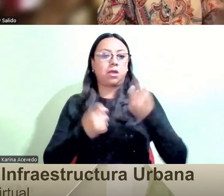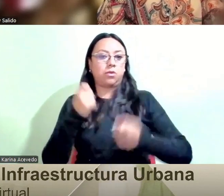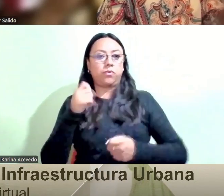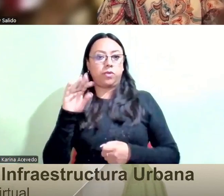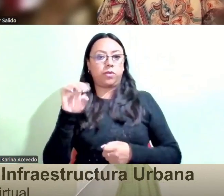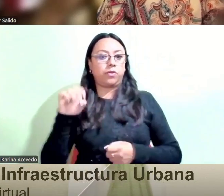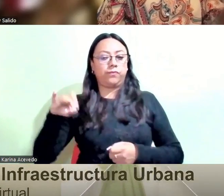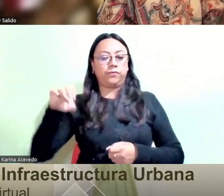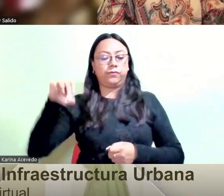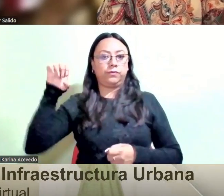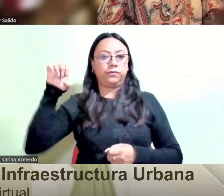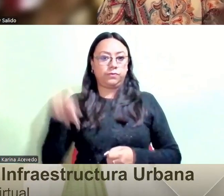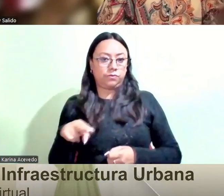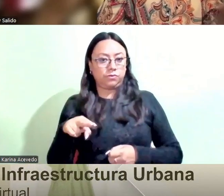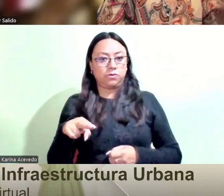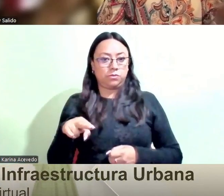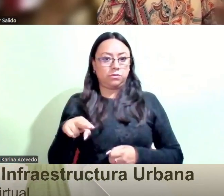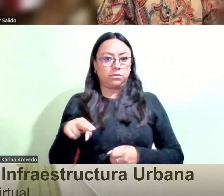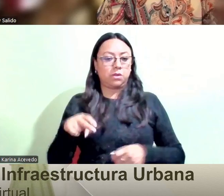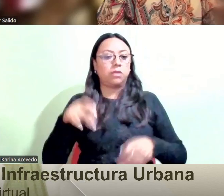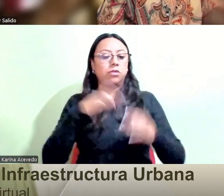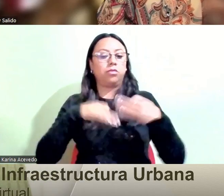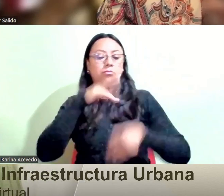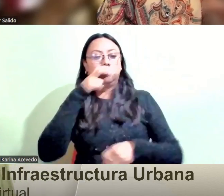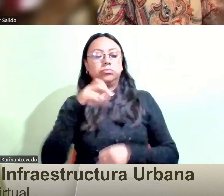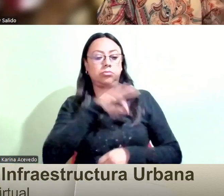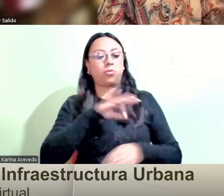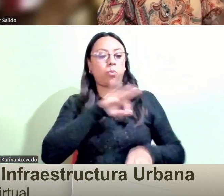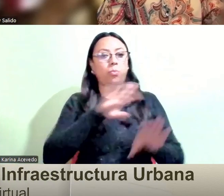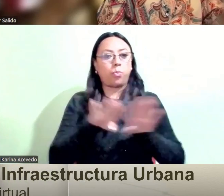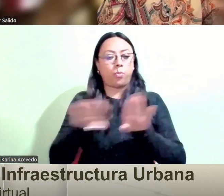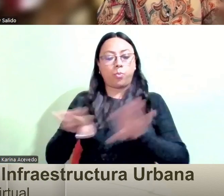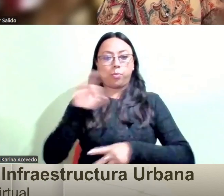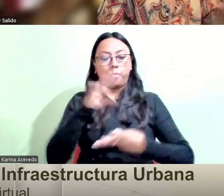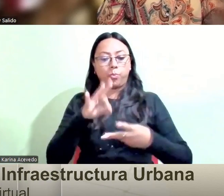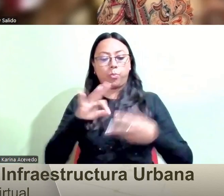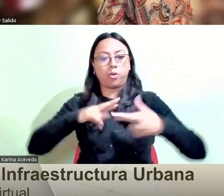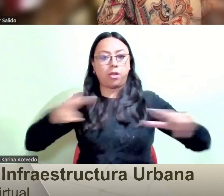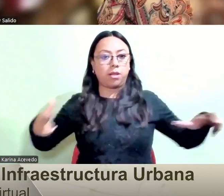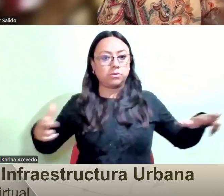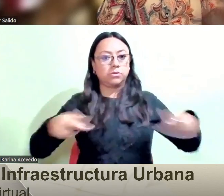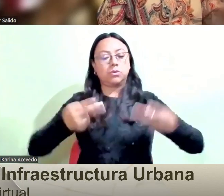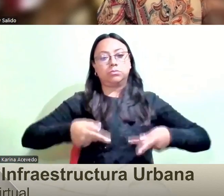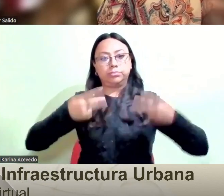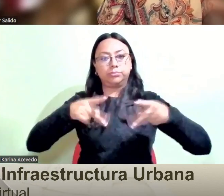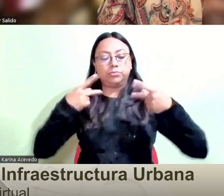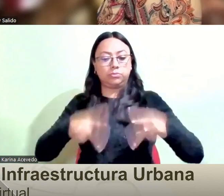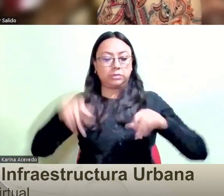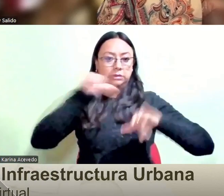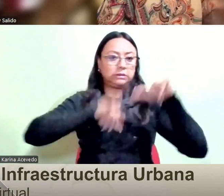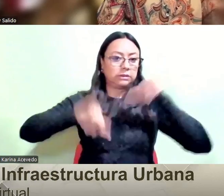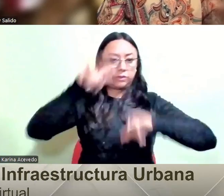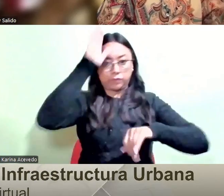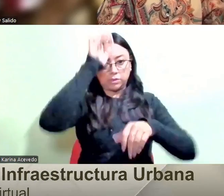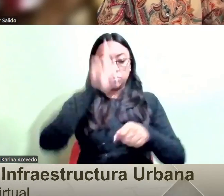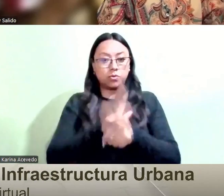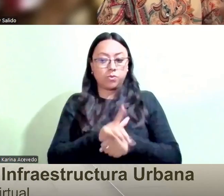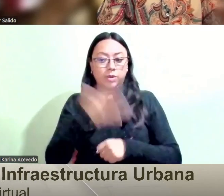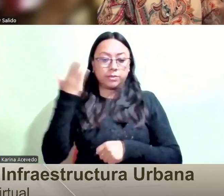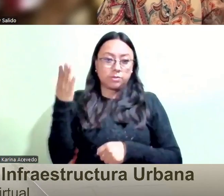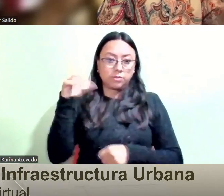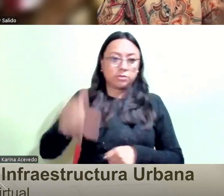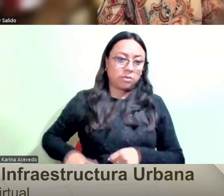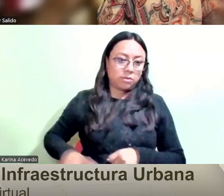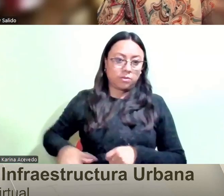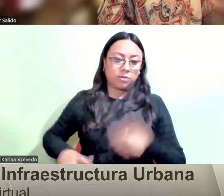en fomentar el desarrollo de las relaciones comerciales, económicas, culturales y científicas entre el Estado que envía y el